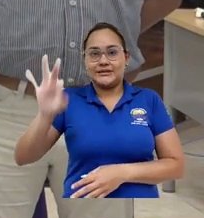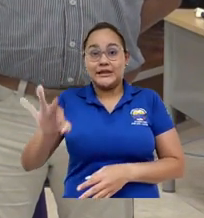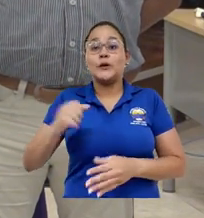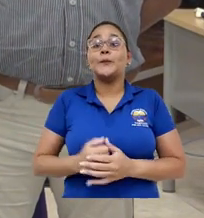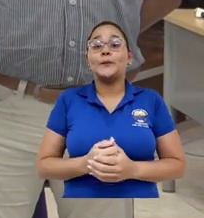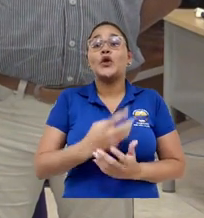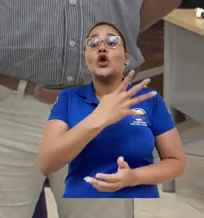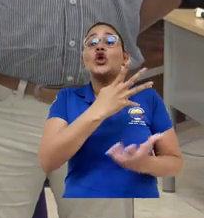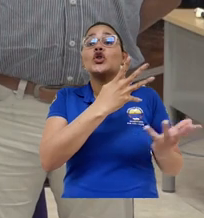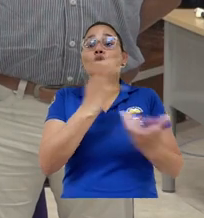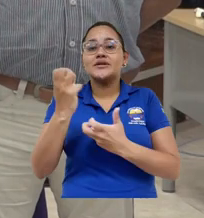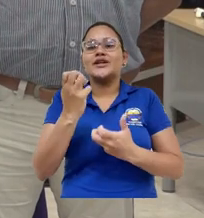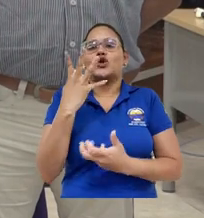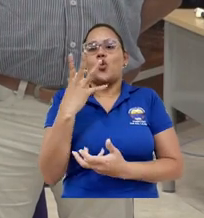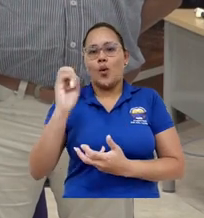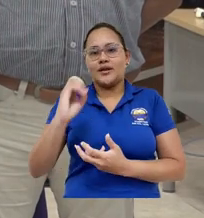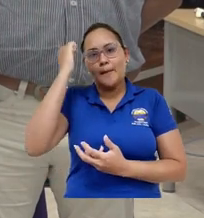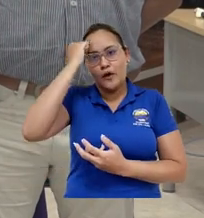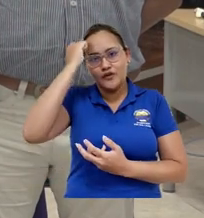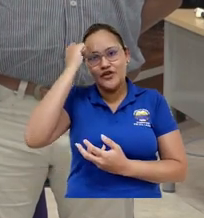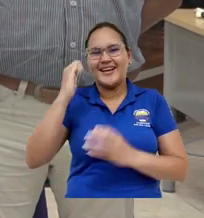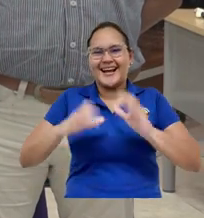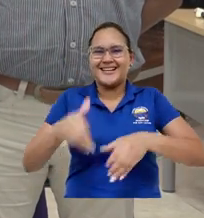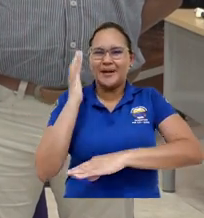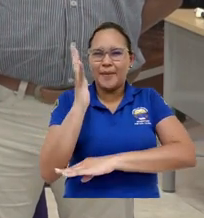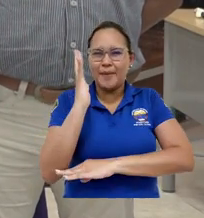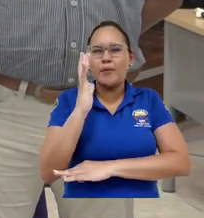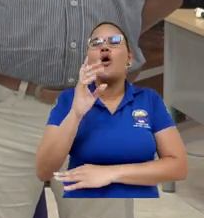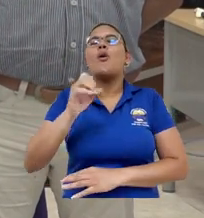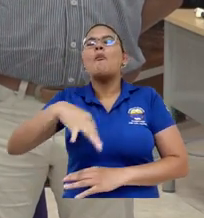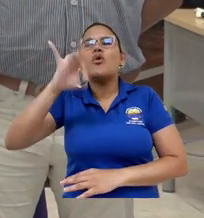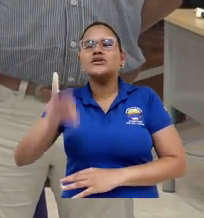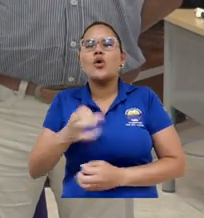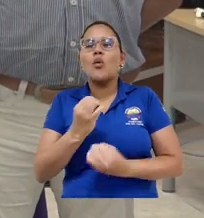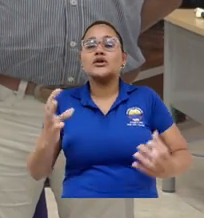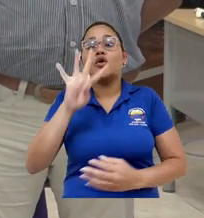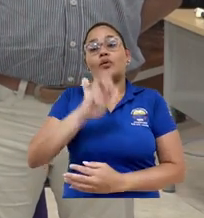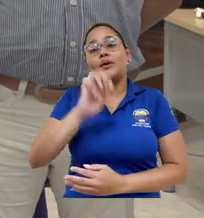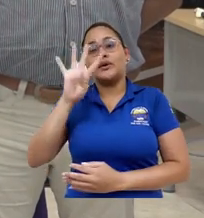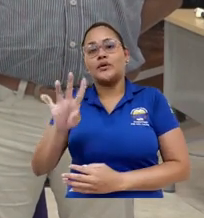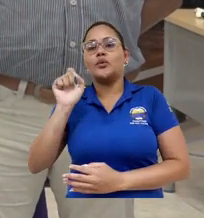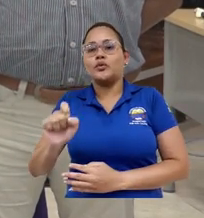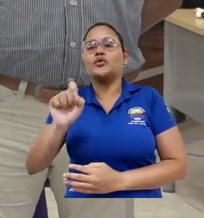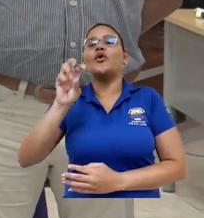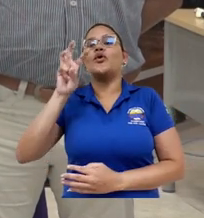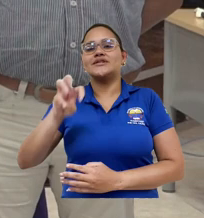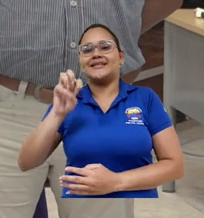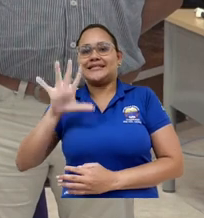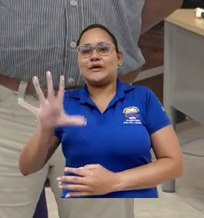97,25%. 940 profesores de cátedra para un porcentaje de participación del